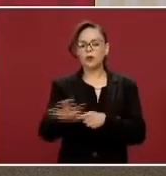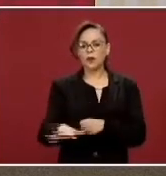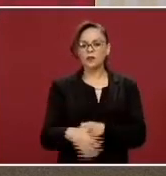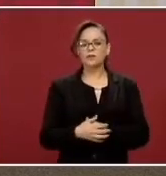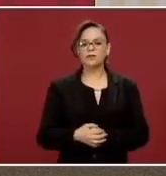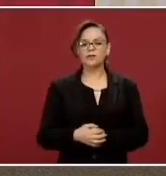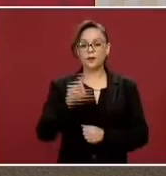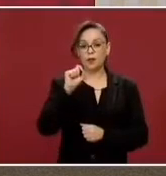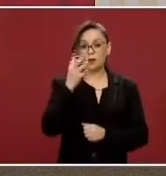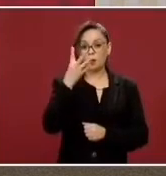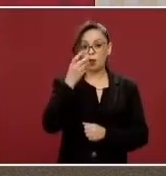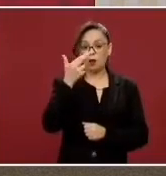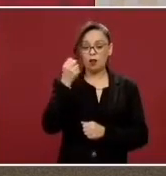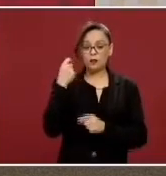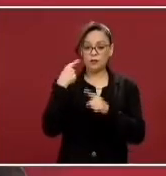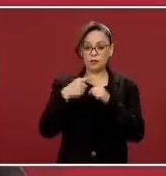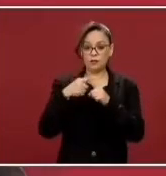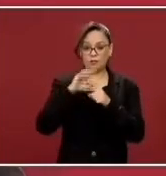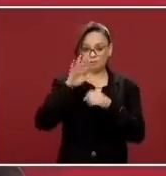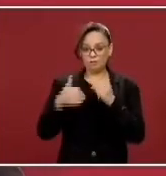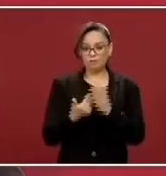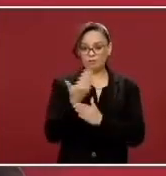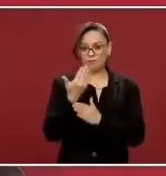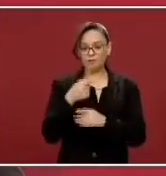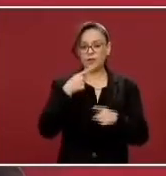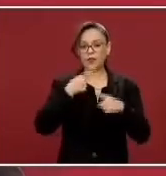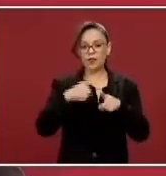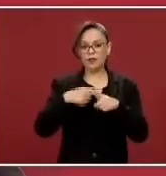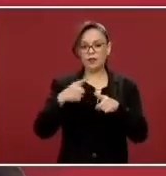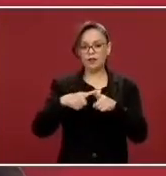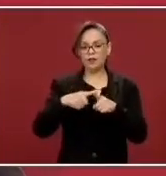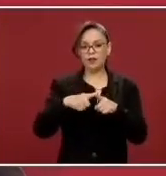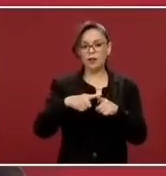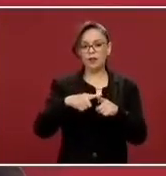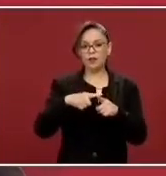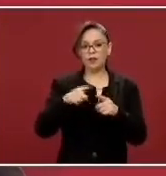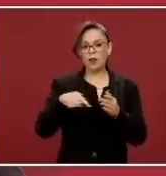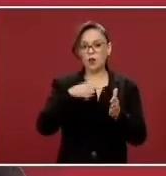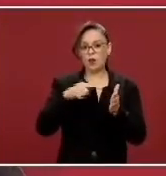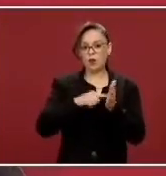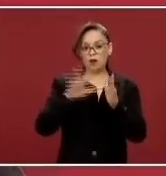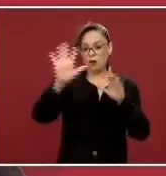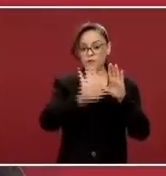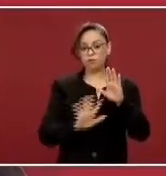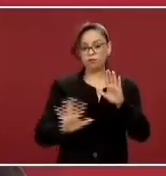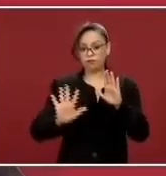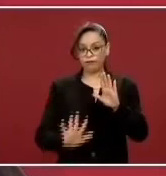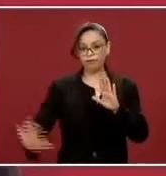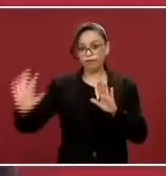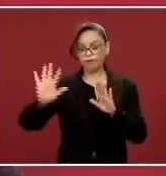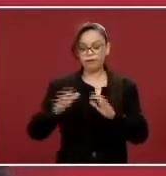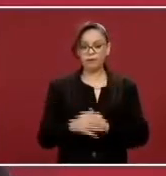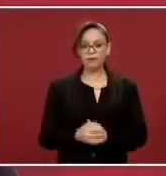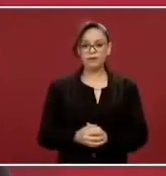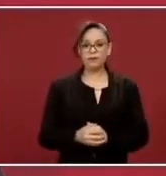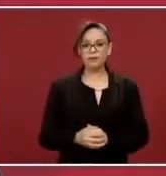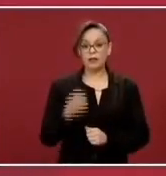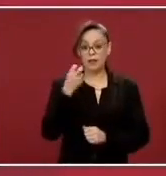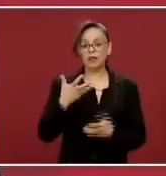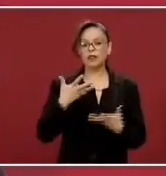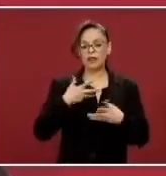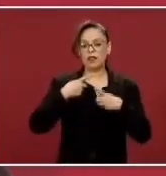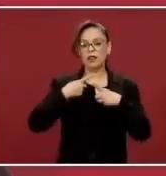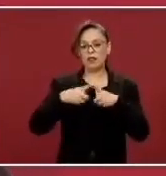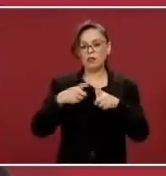últimas 24 horas en los distintos continentes, y tenemos que ha ido variando.